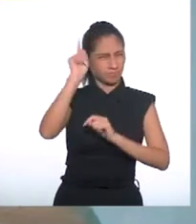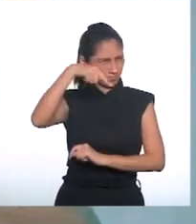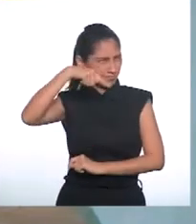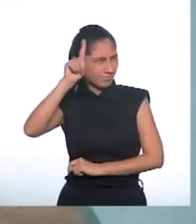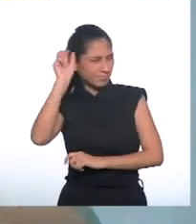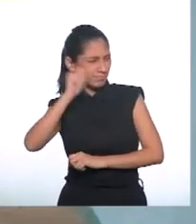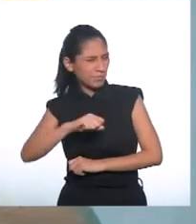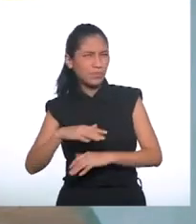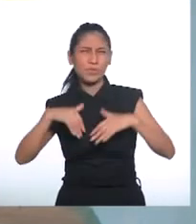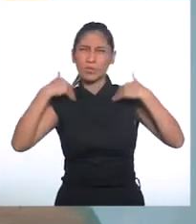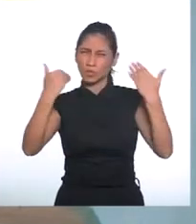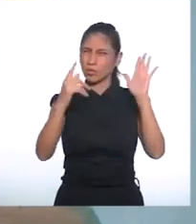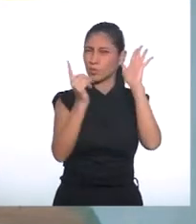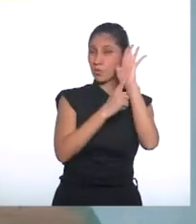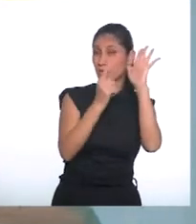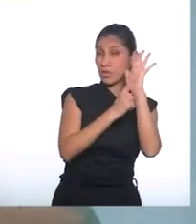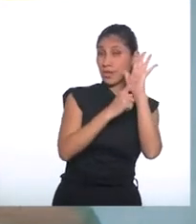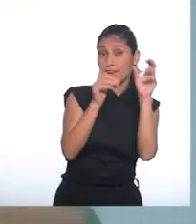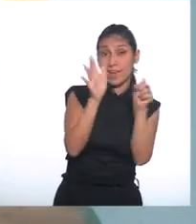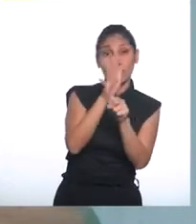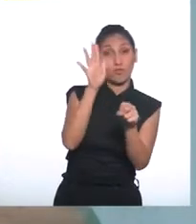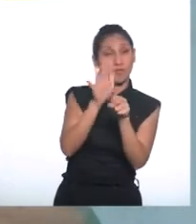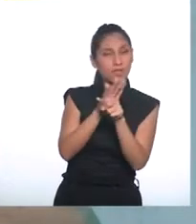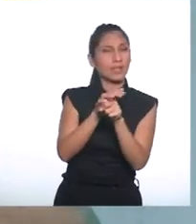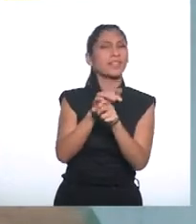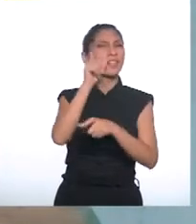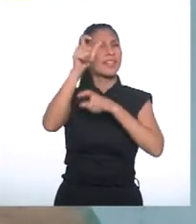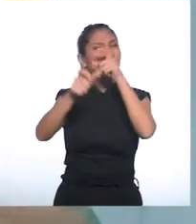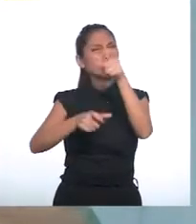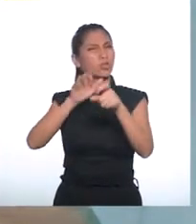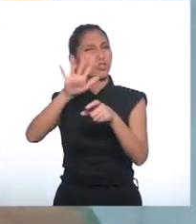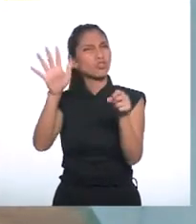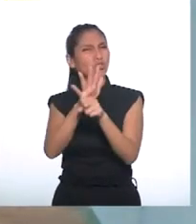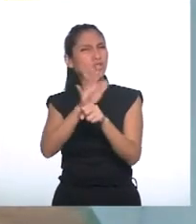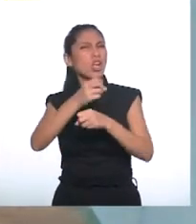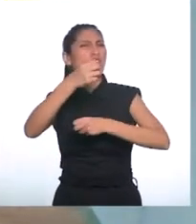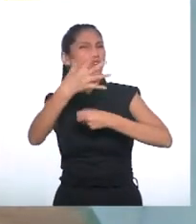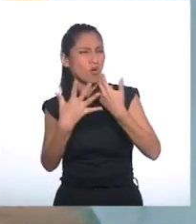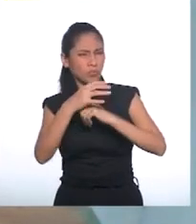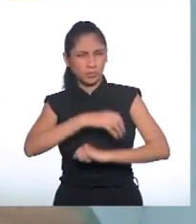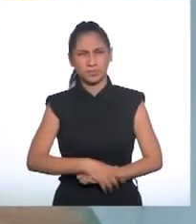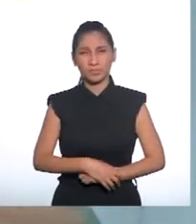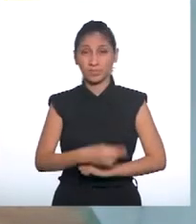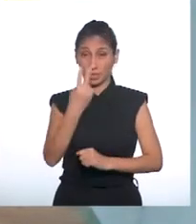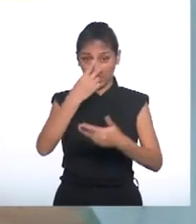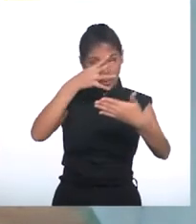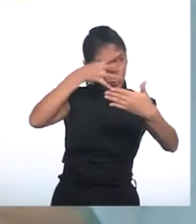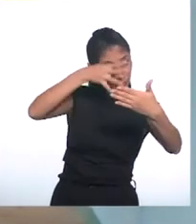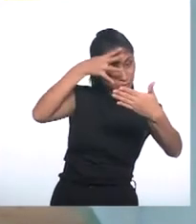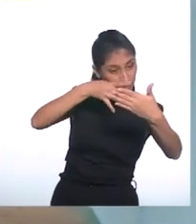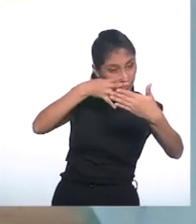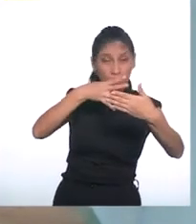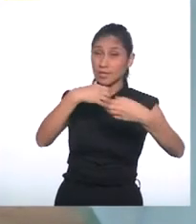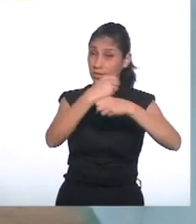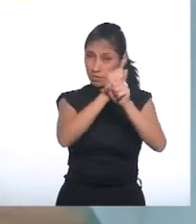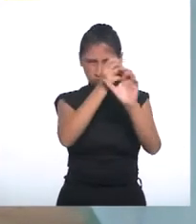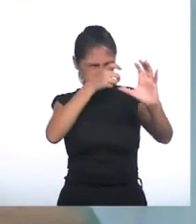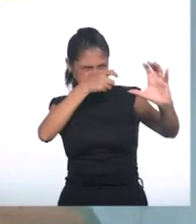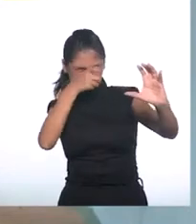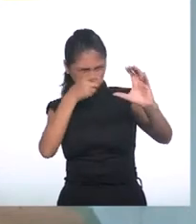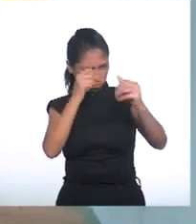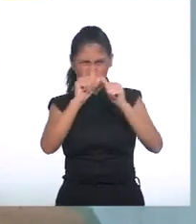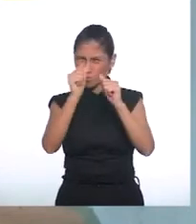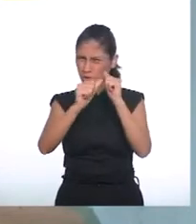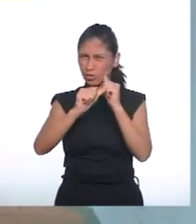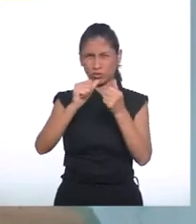Afirmativo. Podemos representar el total de personas empleando notación científica, ya que nos permite escribir números muy grandes o